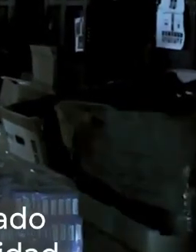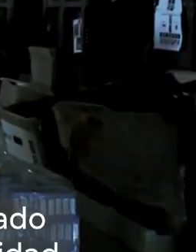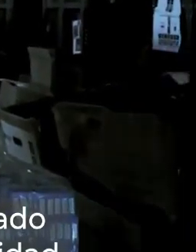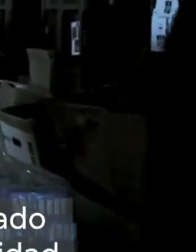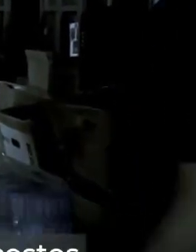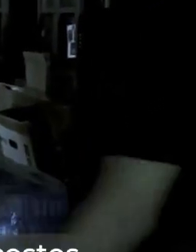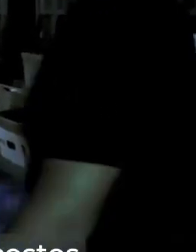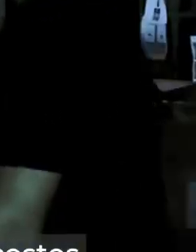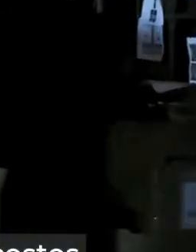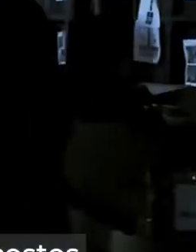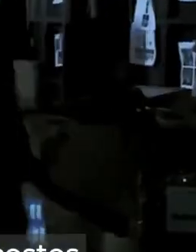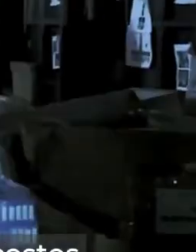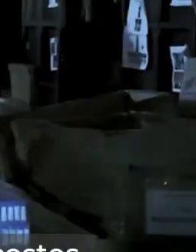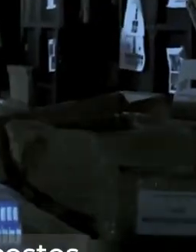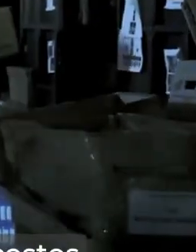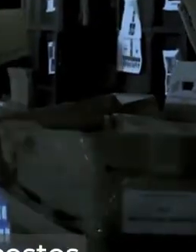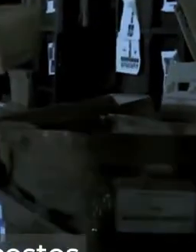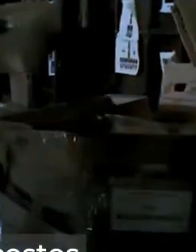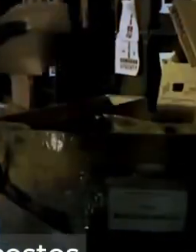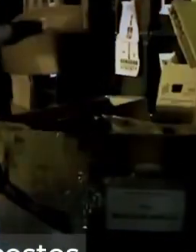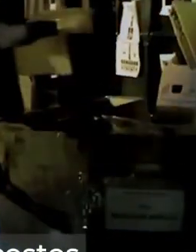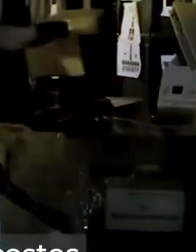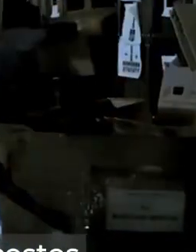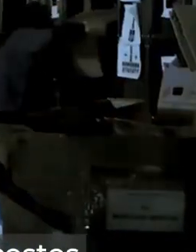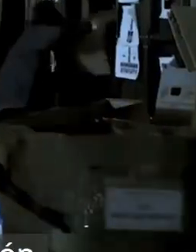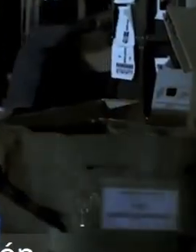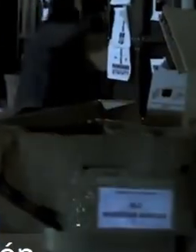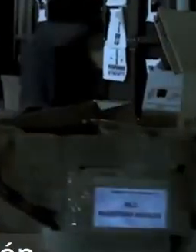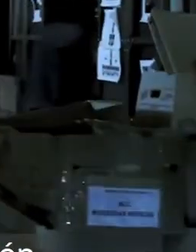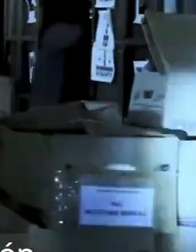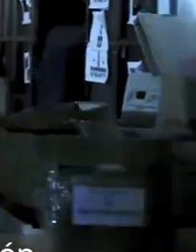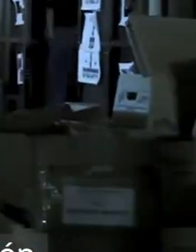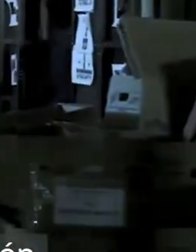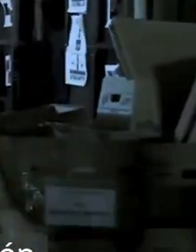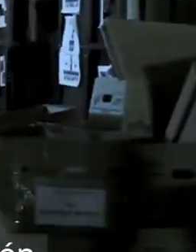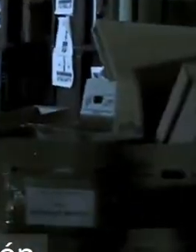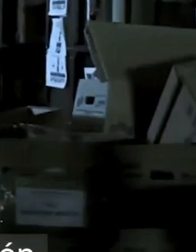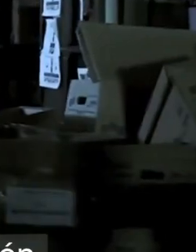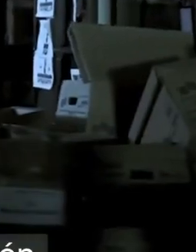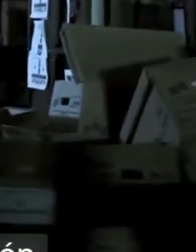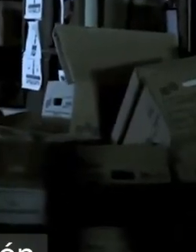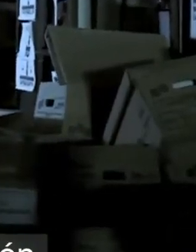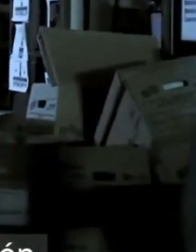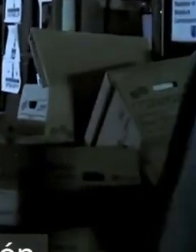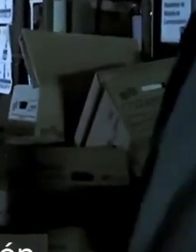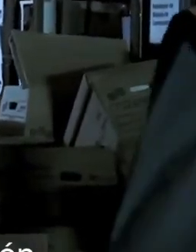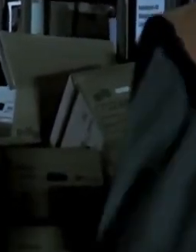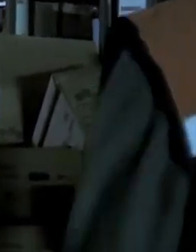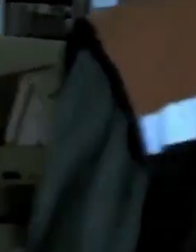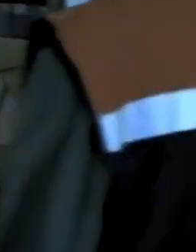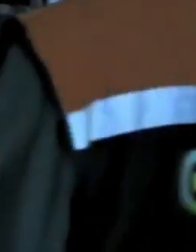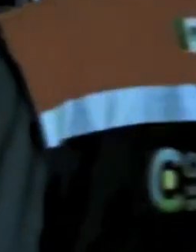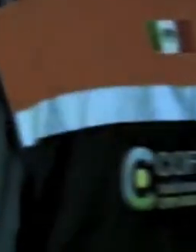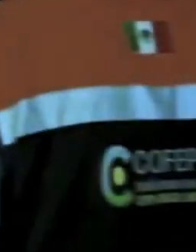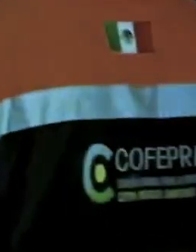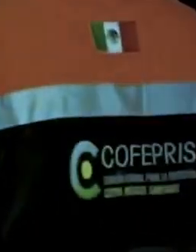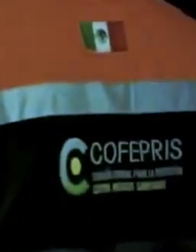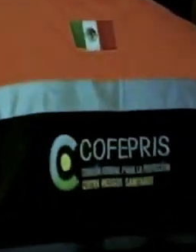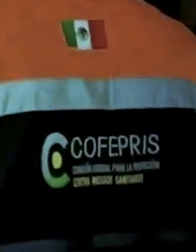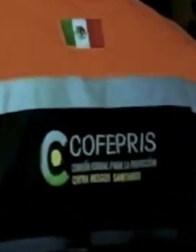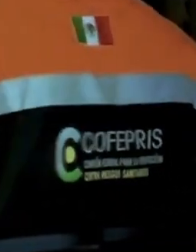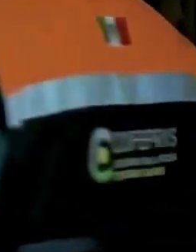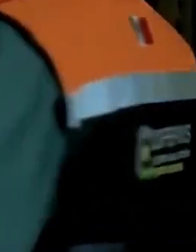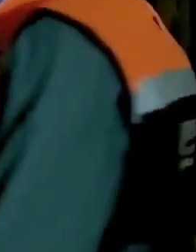mala calidad, caducados e incluso encareciendo los costos sin importarles la salud de la población.